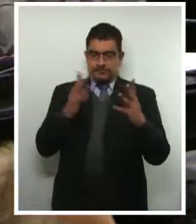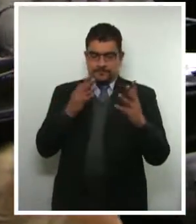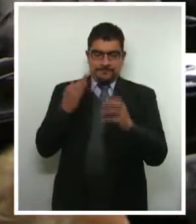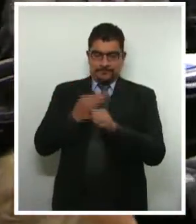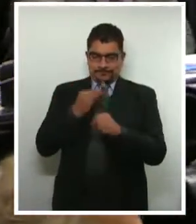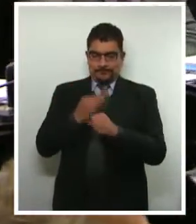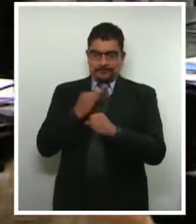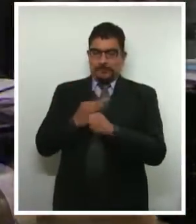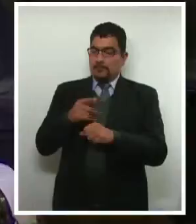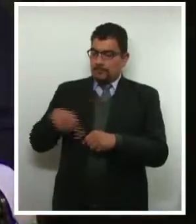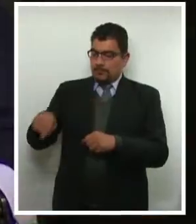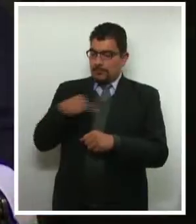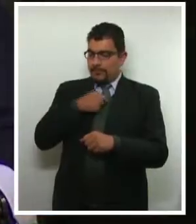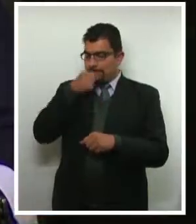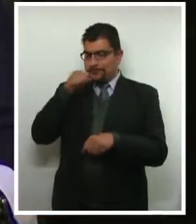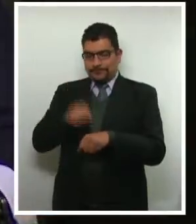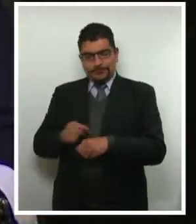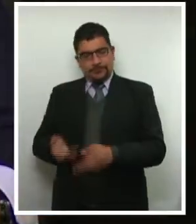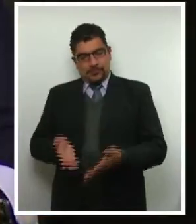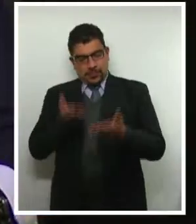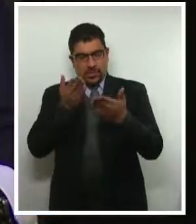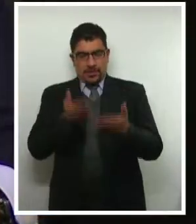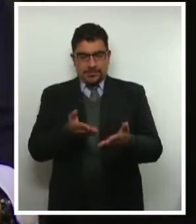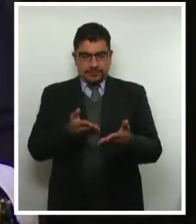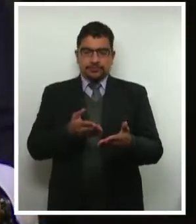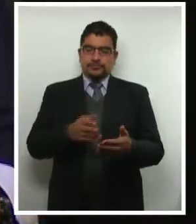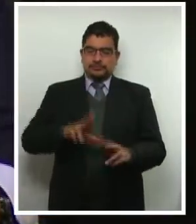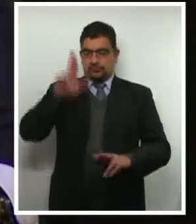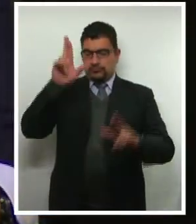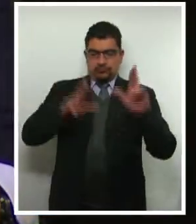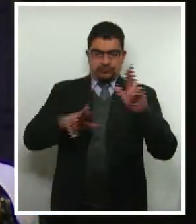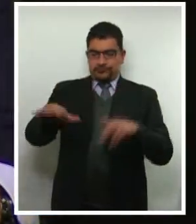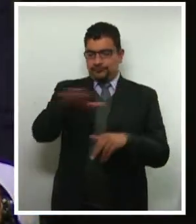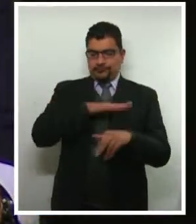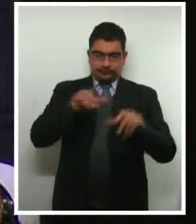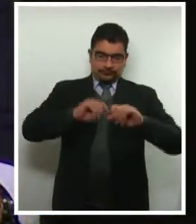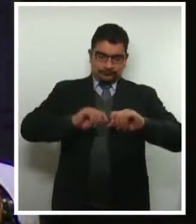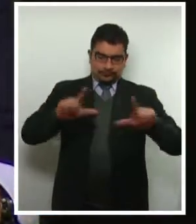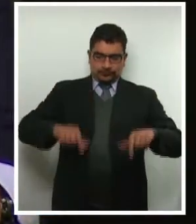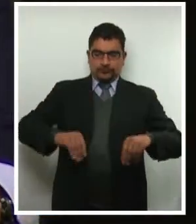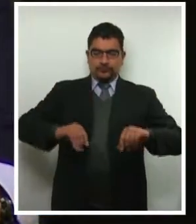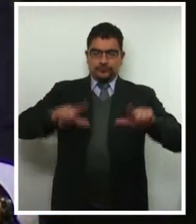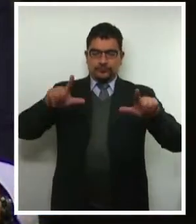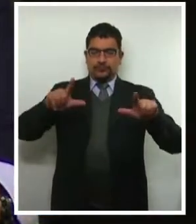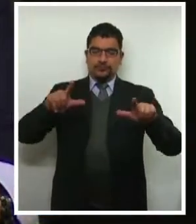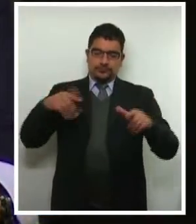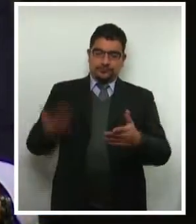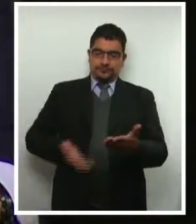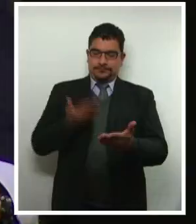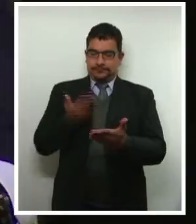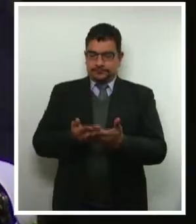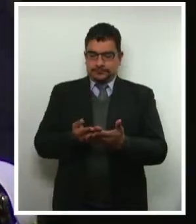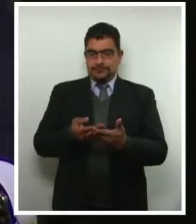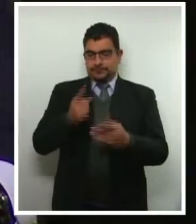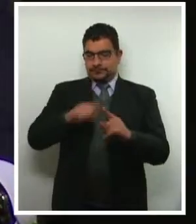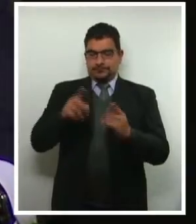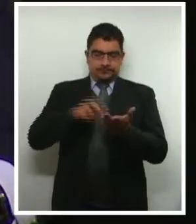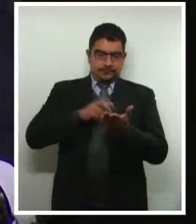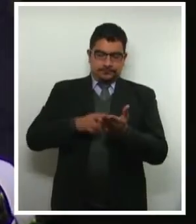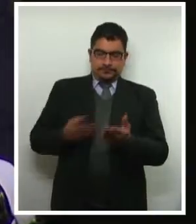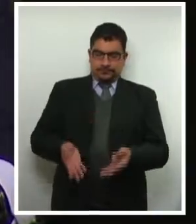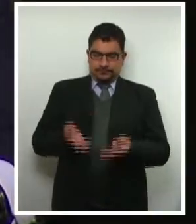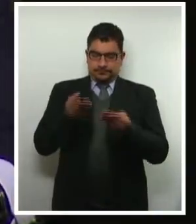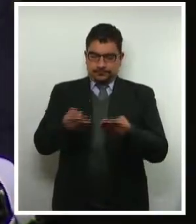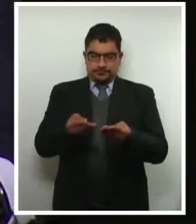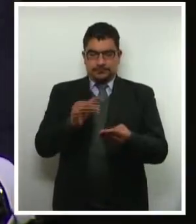Someta la Secretaría a votación nominal el proyecto presentado con las modificaciones de las